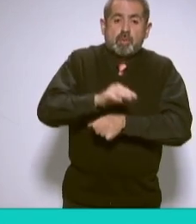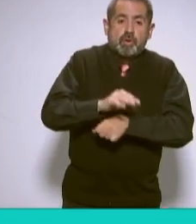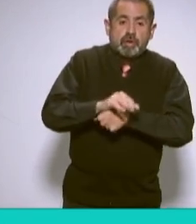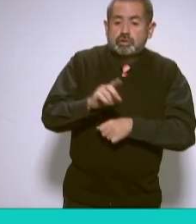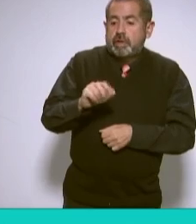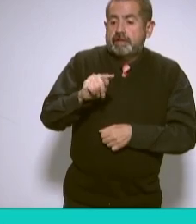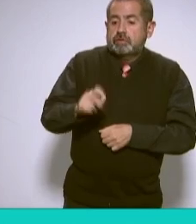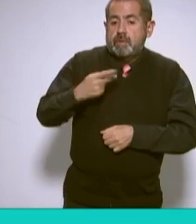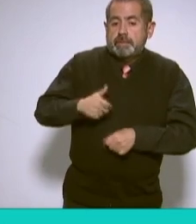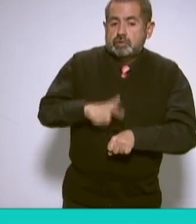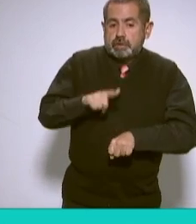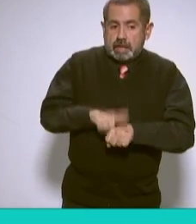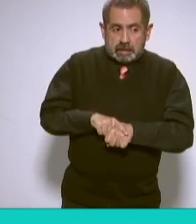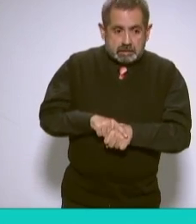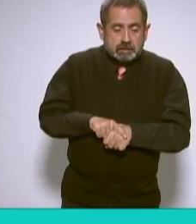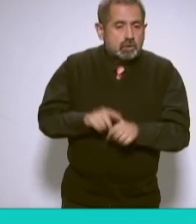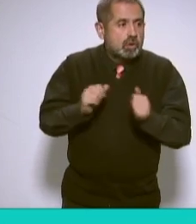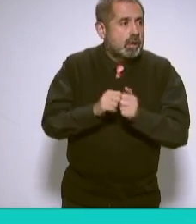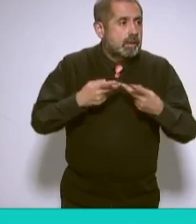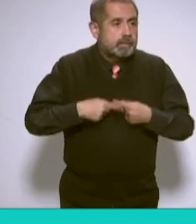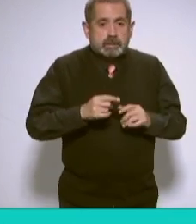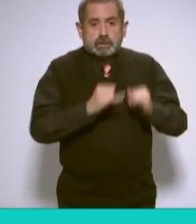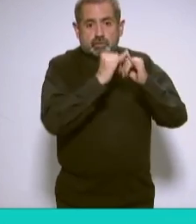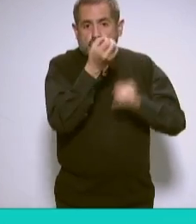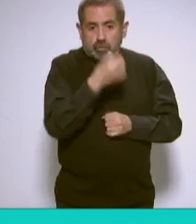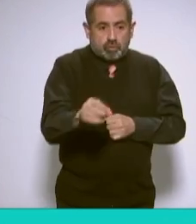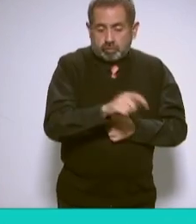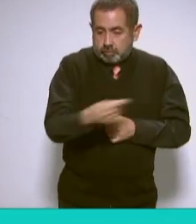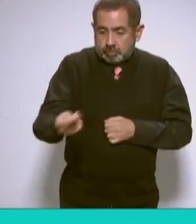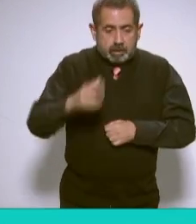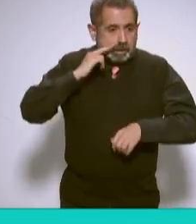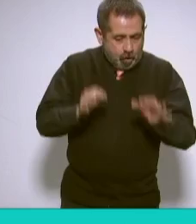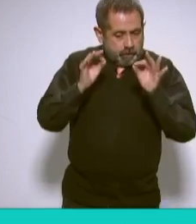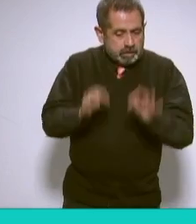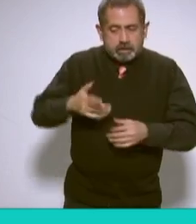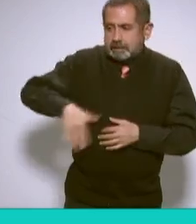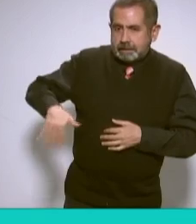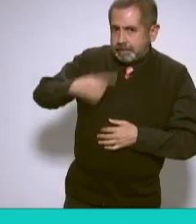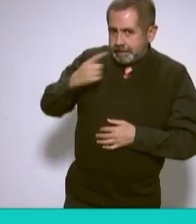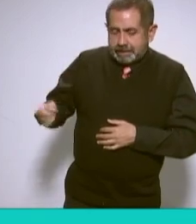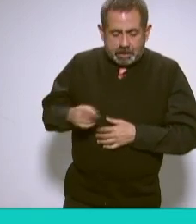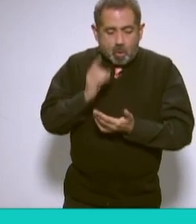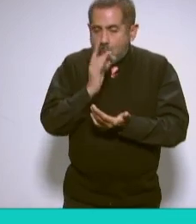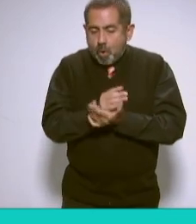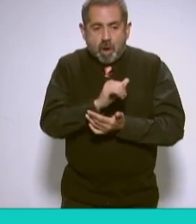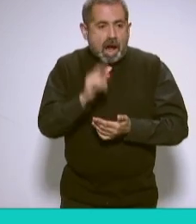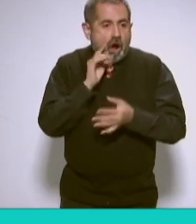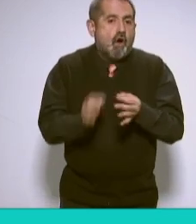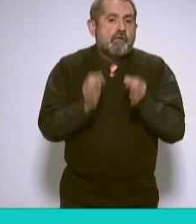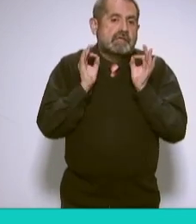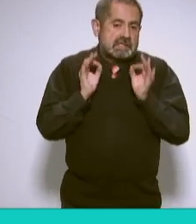de Datos Personales en posesión de sujetos obligados, que son competencia del INAI. Busquemos solamente